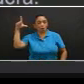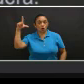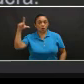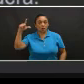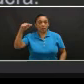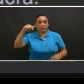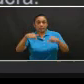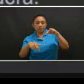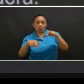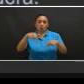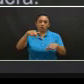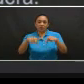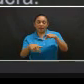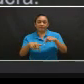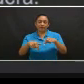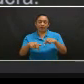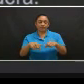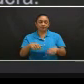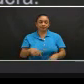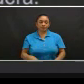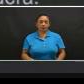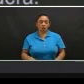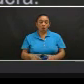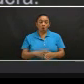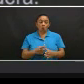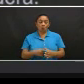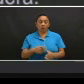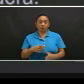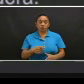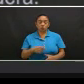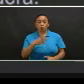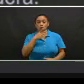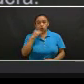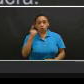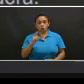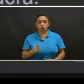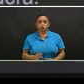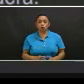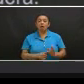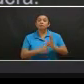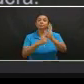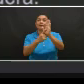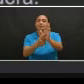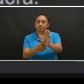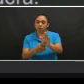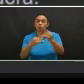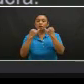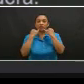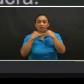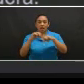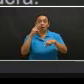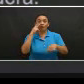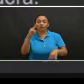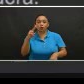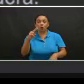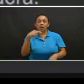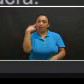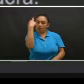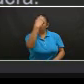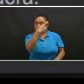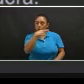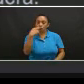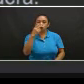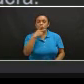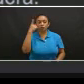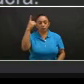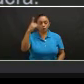tuvo la segunda oportunidad, cuando Dios se le volvió a mostrar, cuando Jacob vio el rostro de Dios, cuando